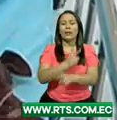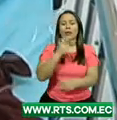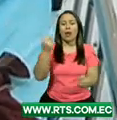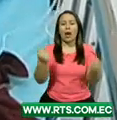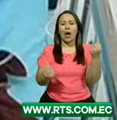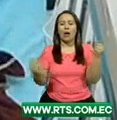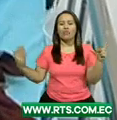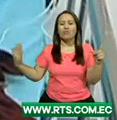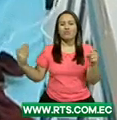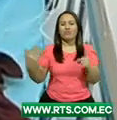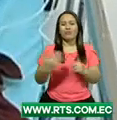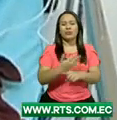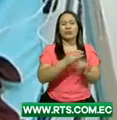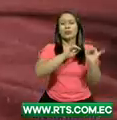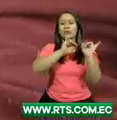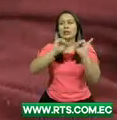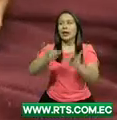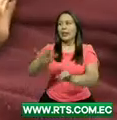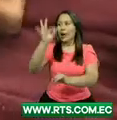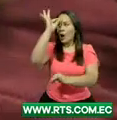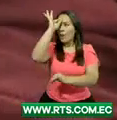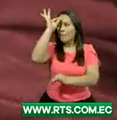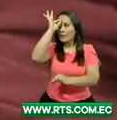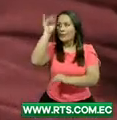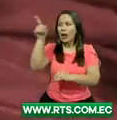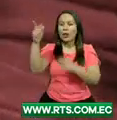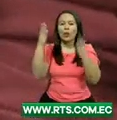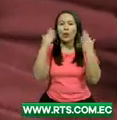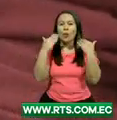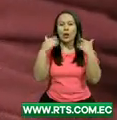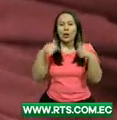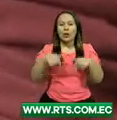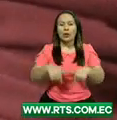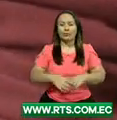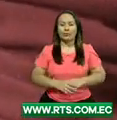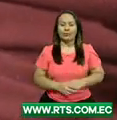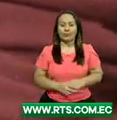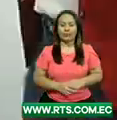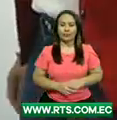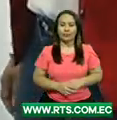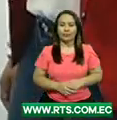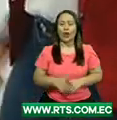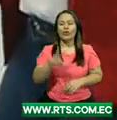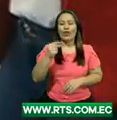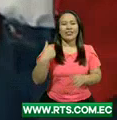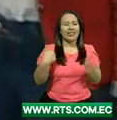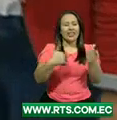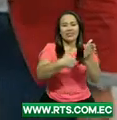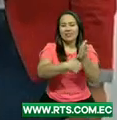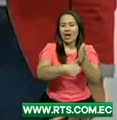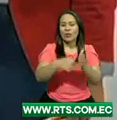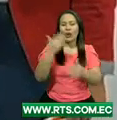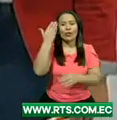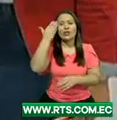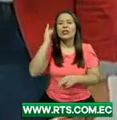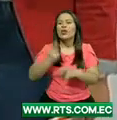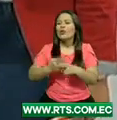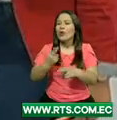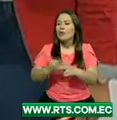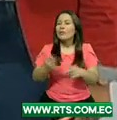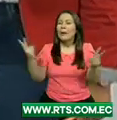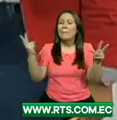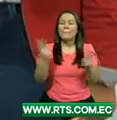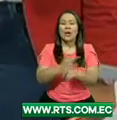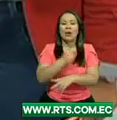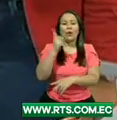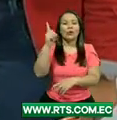terminó en el hospital abel gilbert pontón en guayaquil no tiene identificación no saben quién es y para empeorar